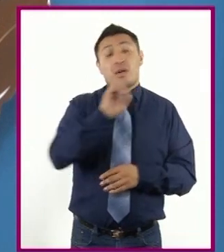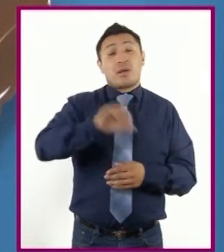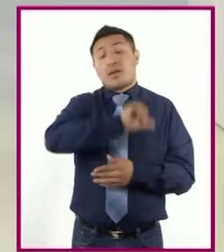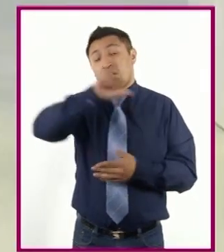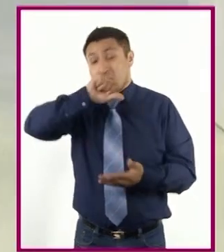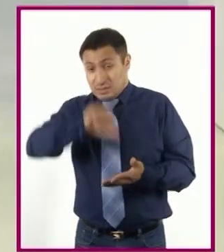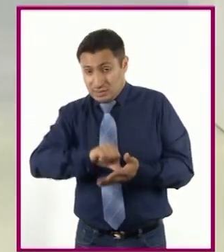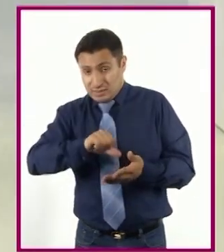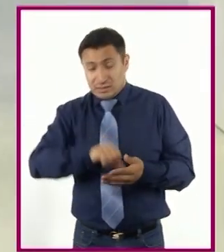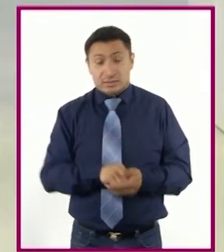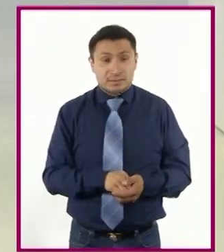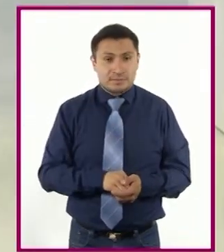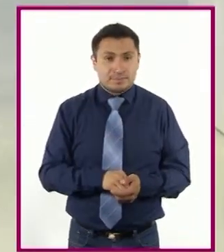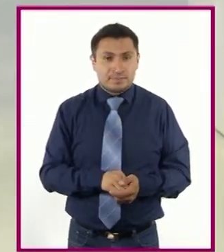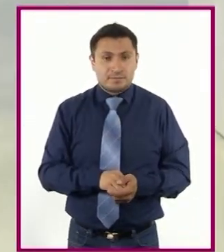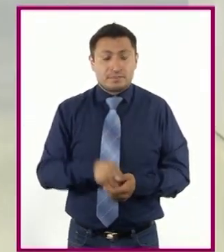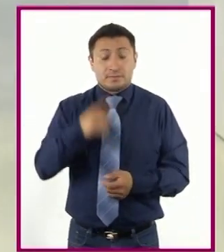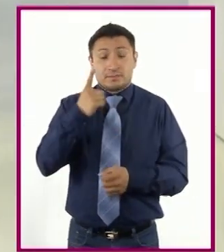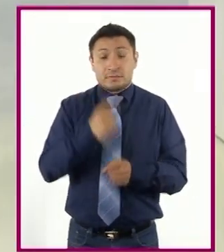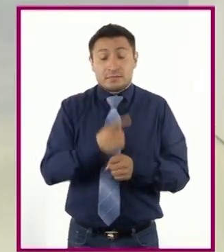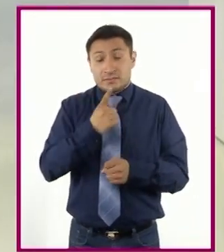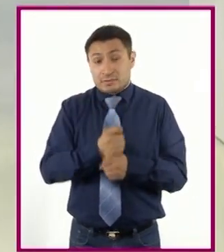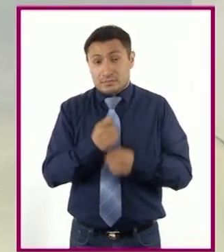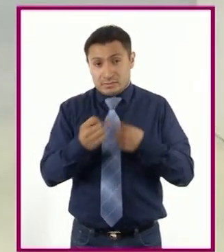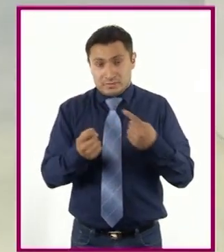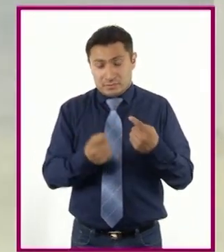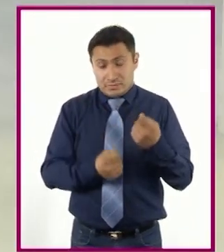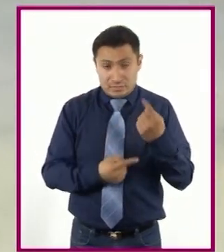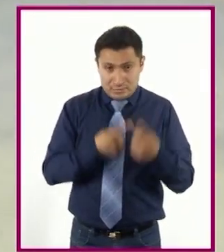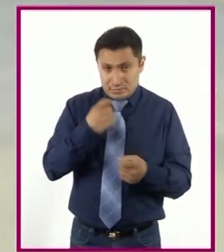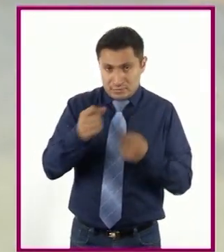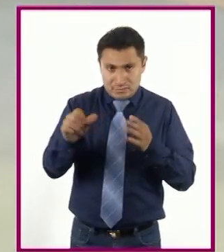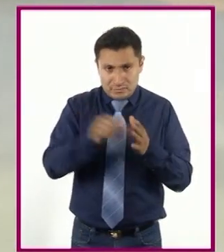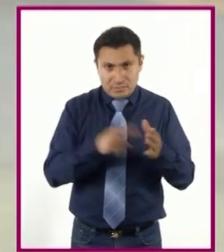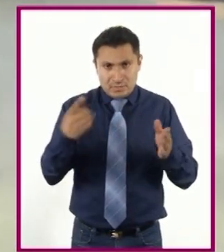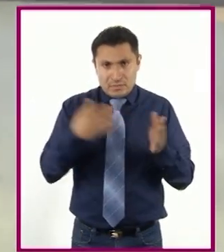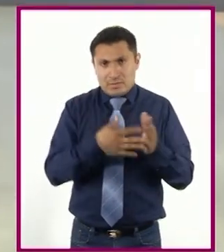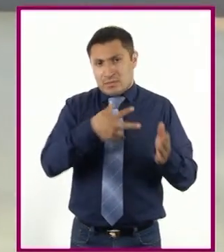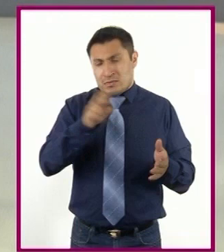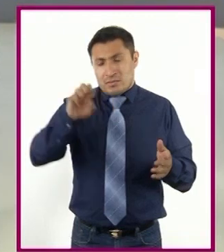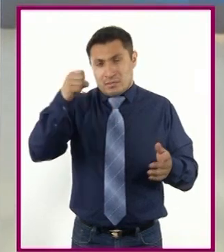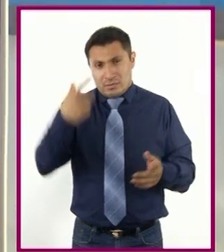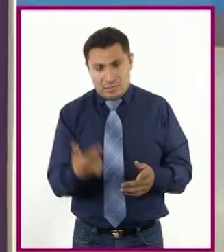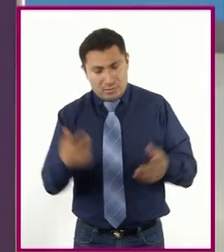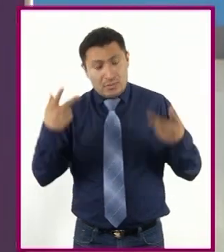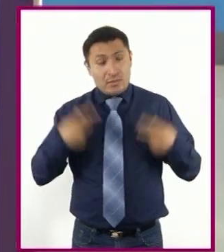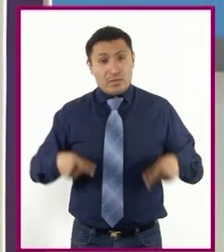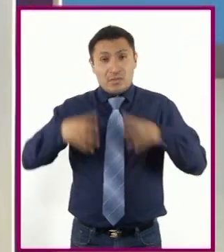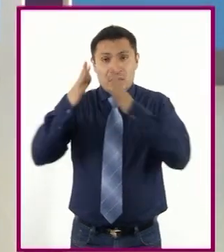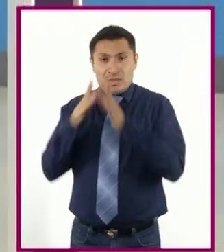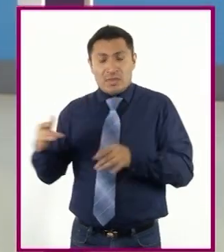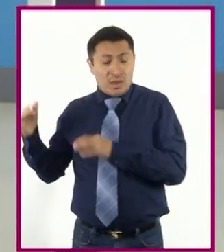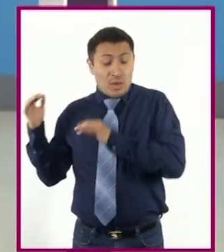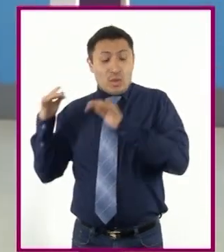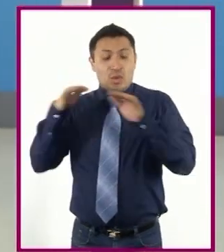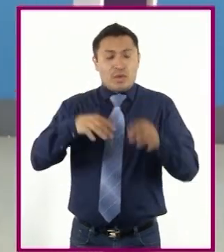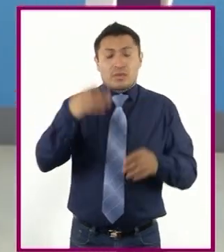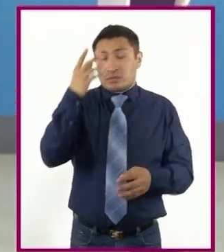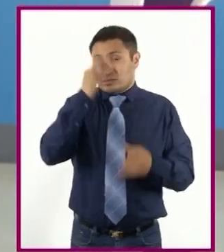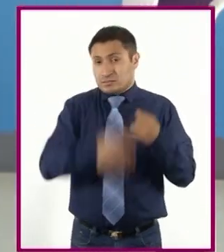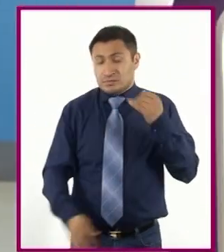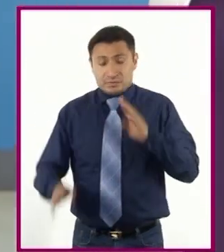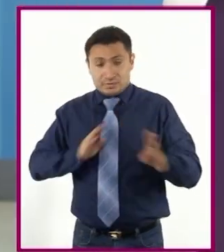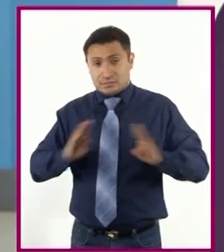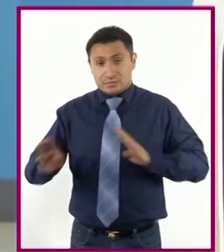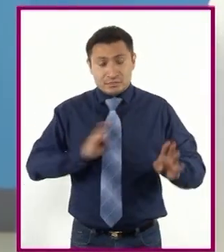centro. En los primeros meses de 1867, los franceses embarcaron a sus últimos soldados